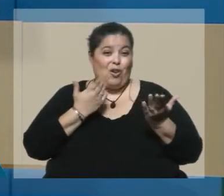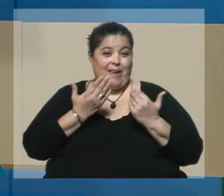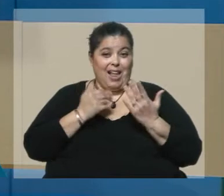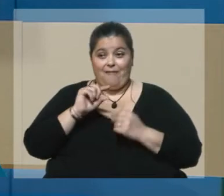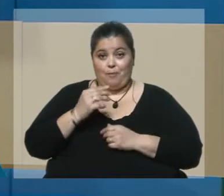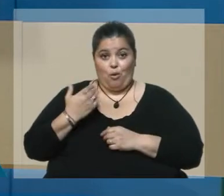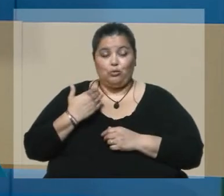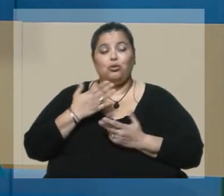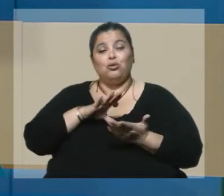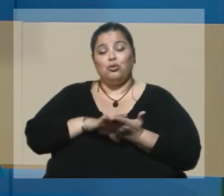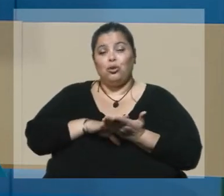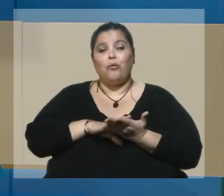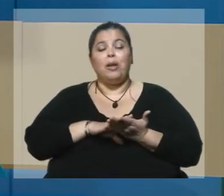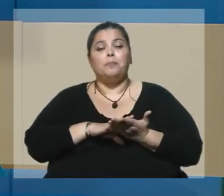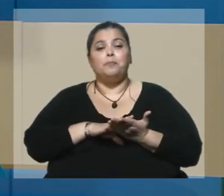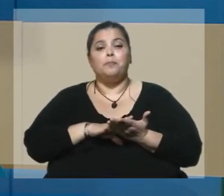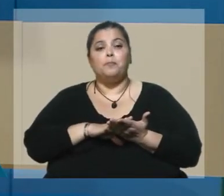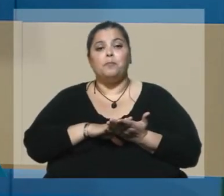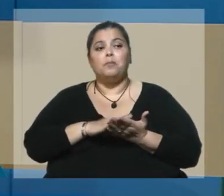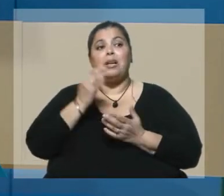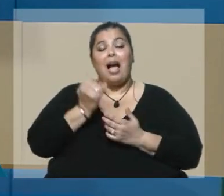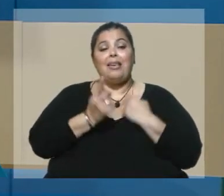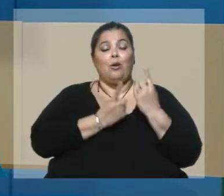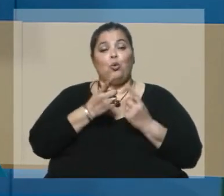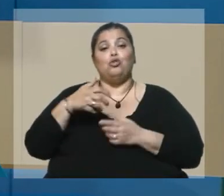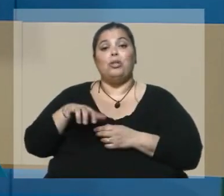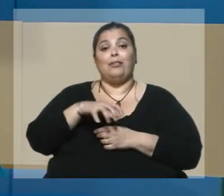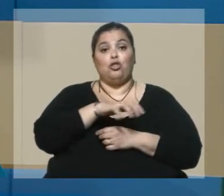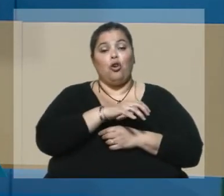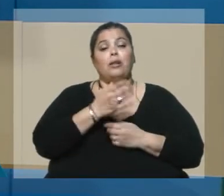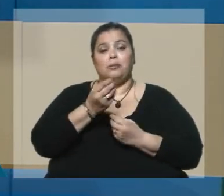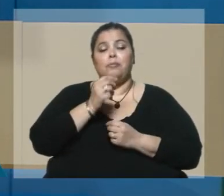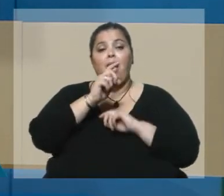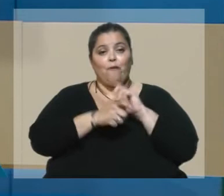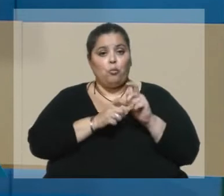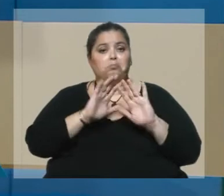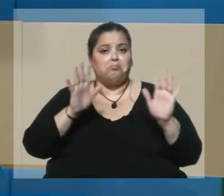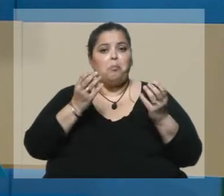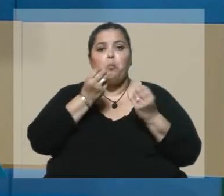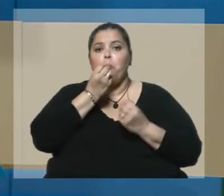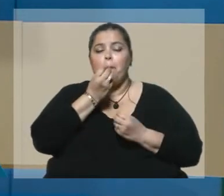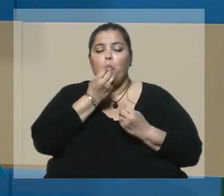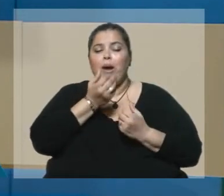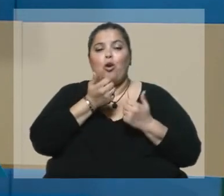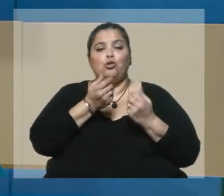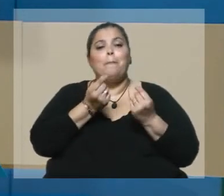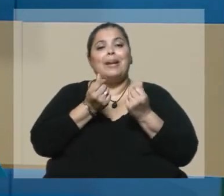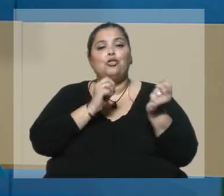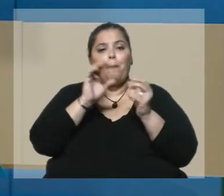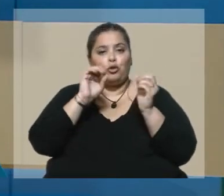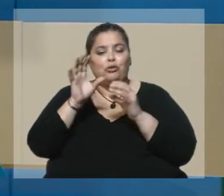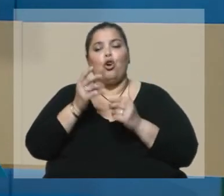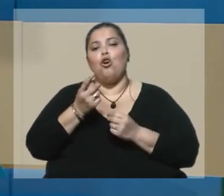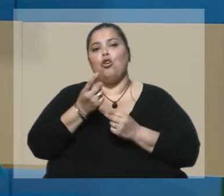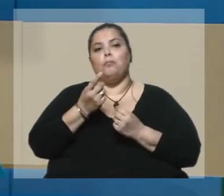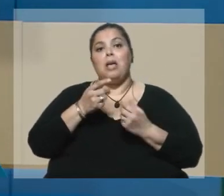unos minutos que En definitiva tenemos sectores con buenos fundamentos buenos precios de exportación niveles de inversión